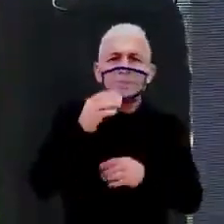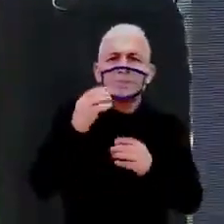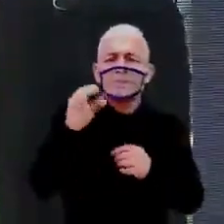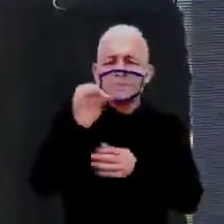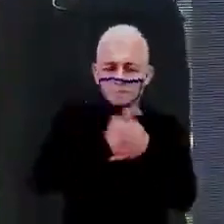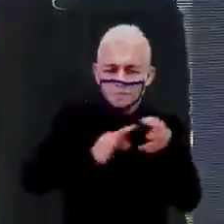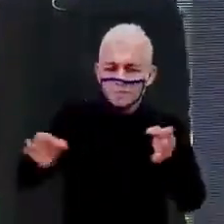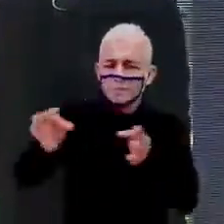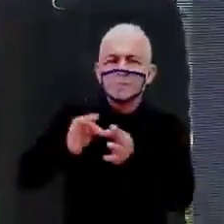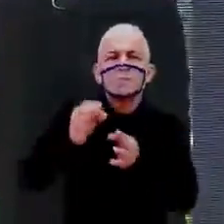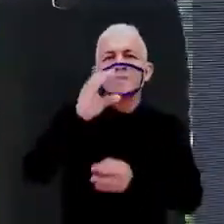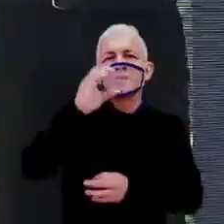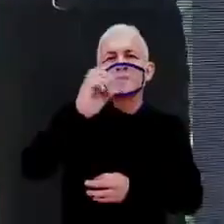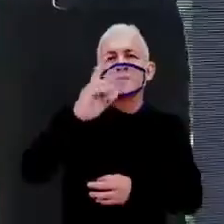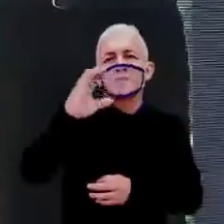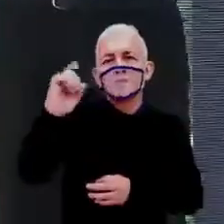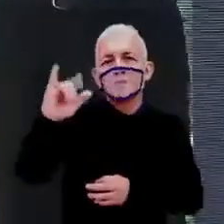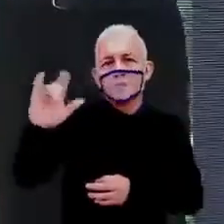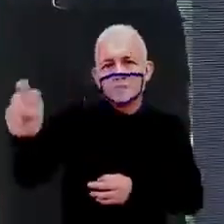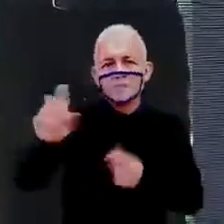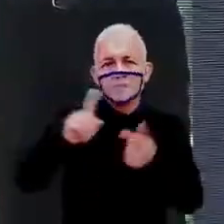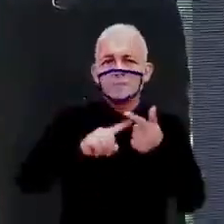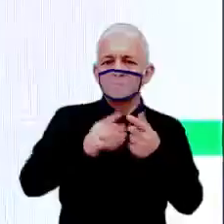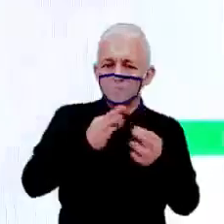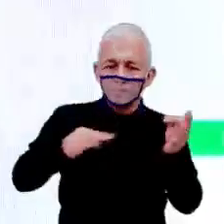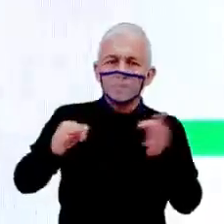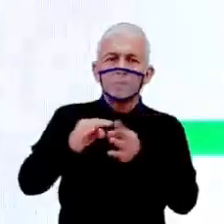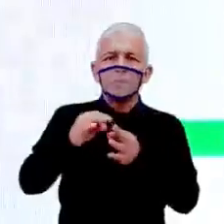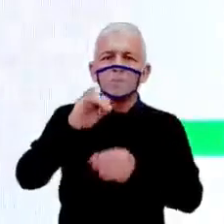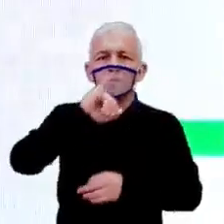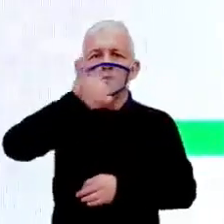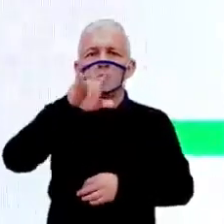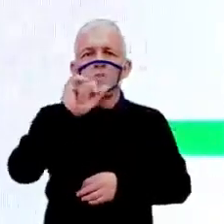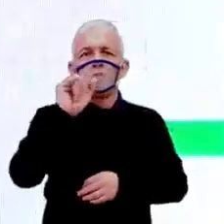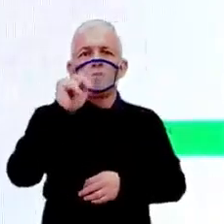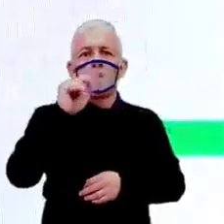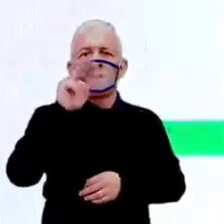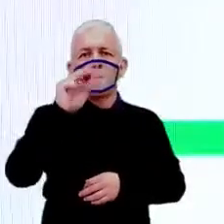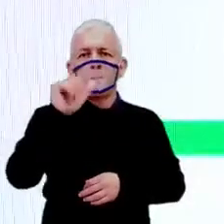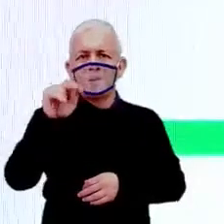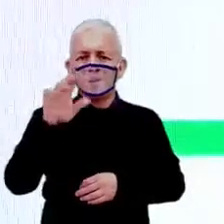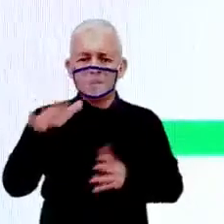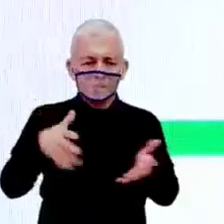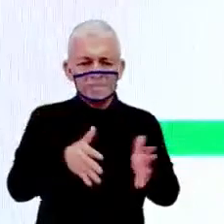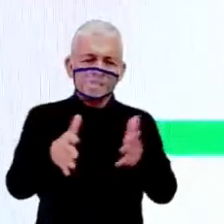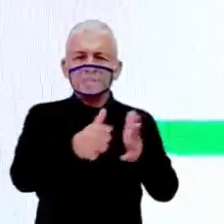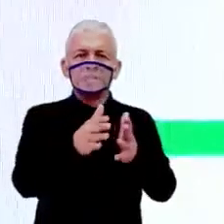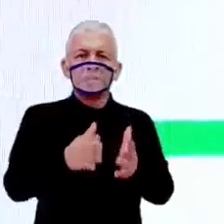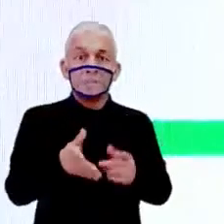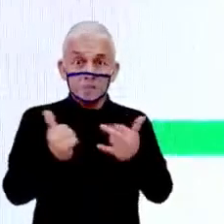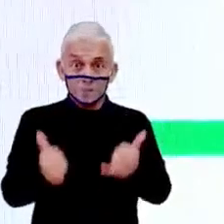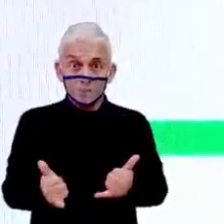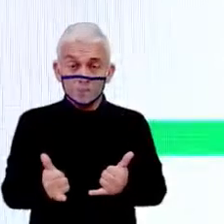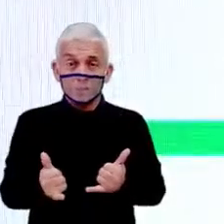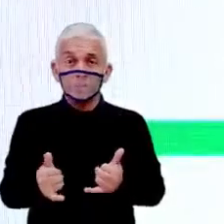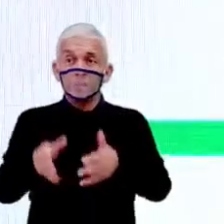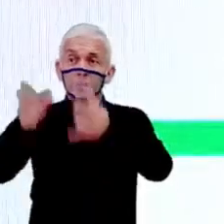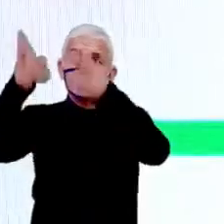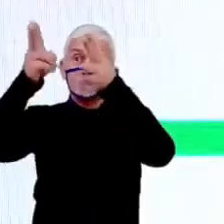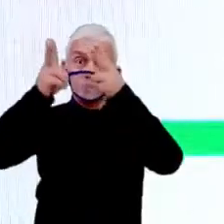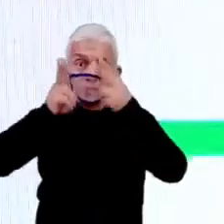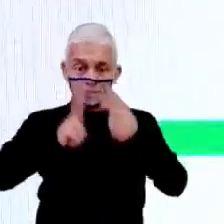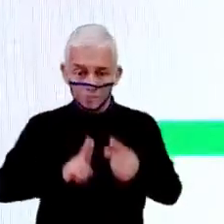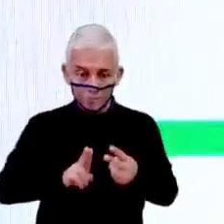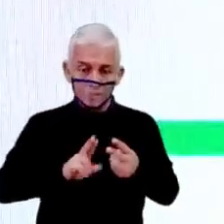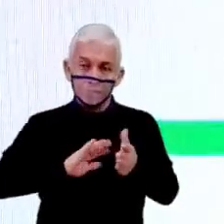circunvalar y la vía, digamos, a Juan Mina, que estaba en ese momento en mal estado. Y miren allá en rojo cómo